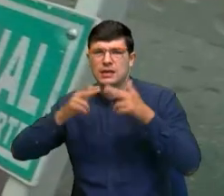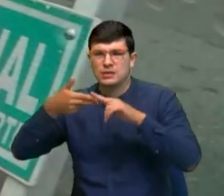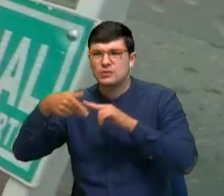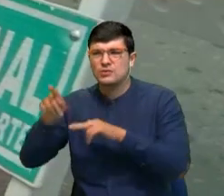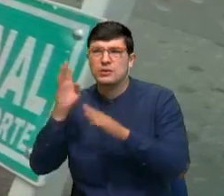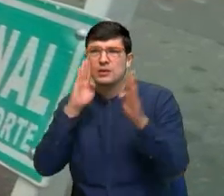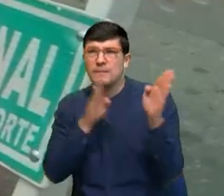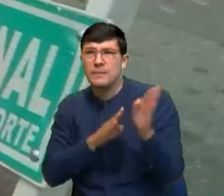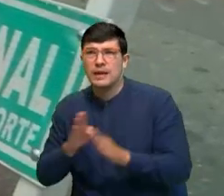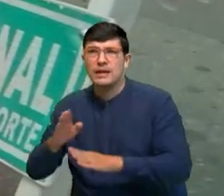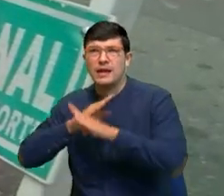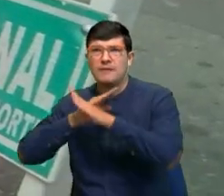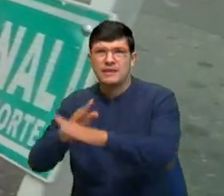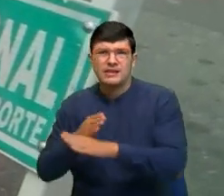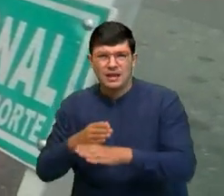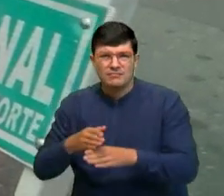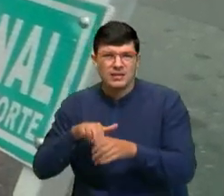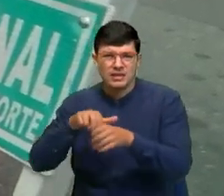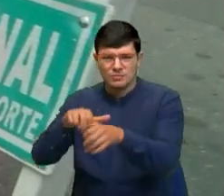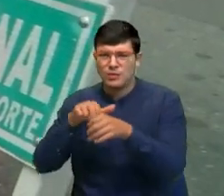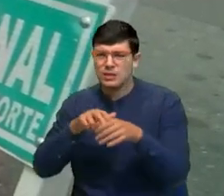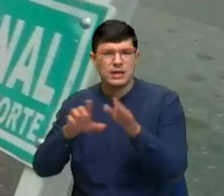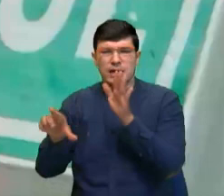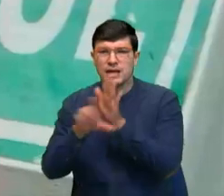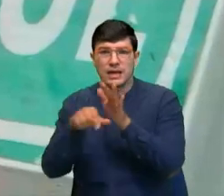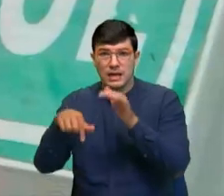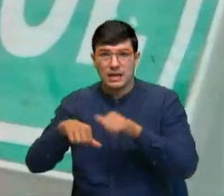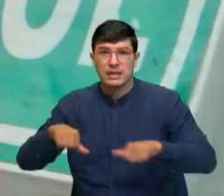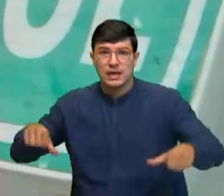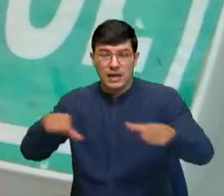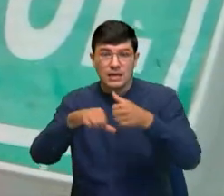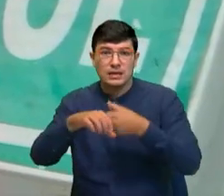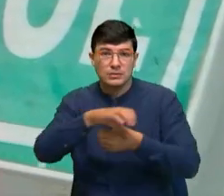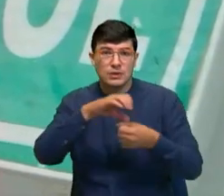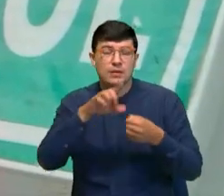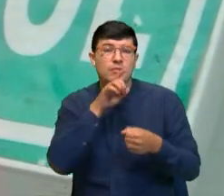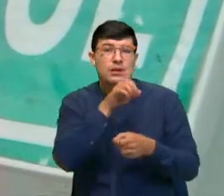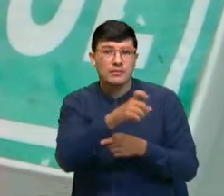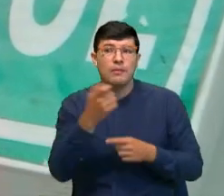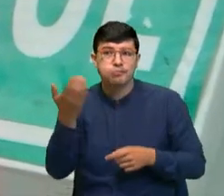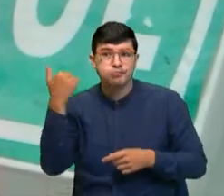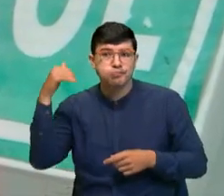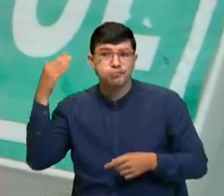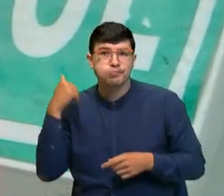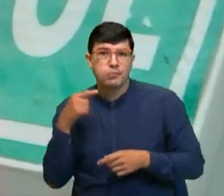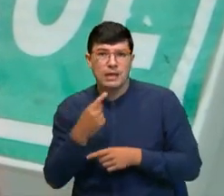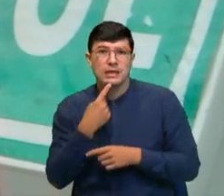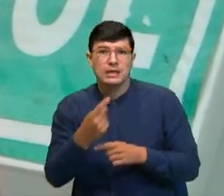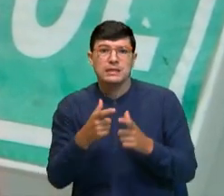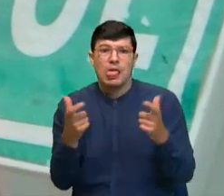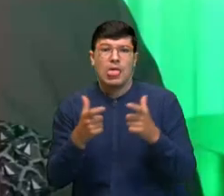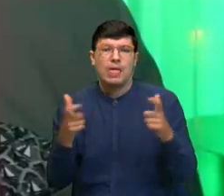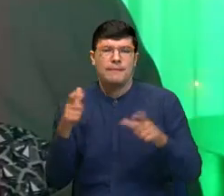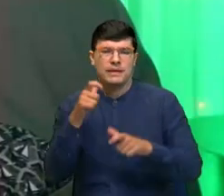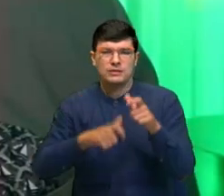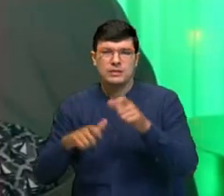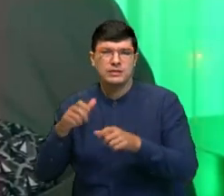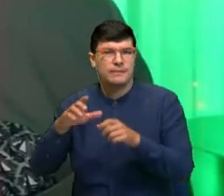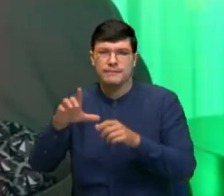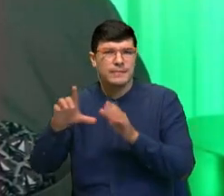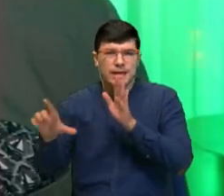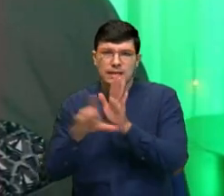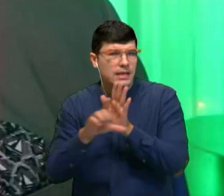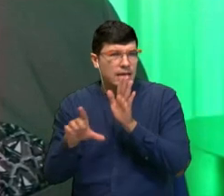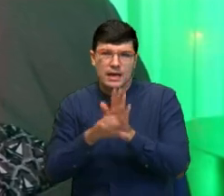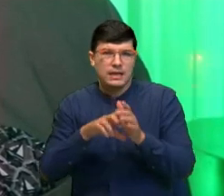a los planes para combatir el transporte informal en el área metropolitana que ha venido según ellos en aumento generan unos compromisos